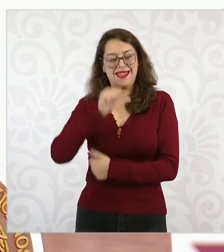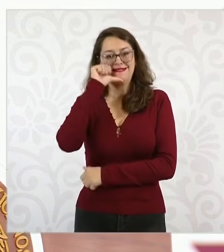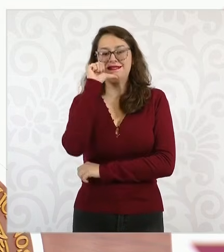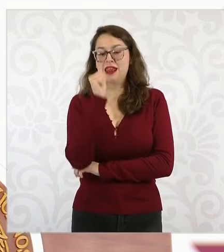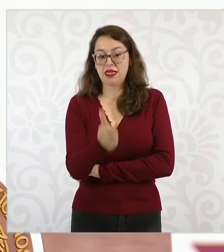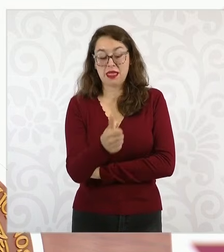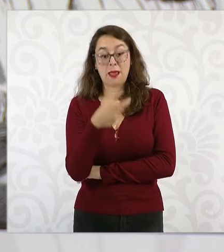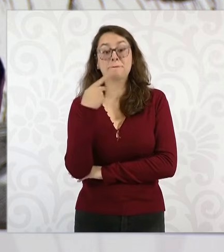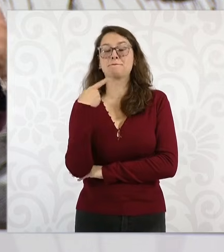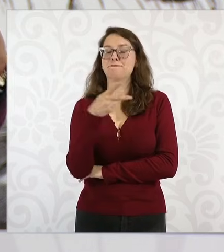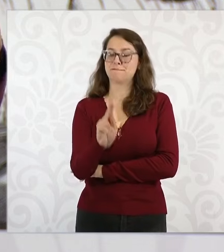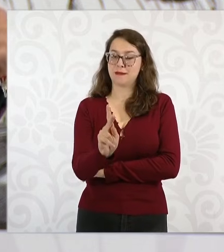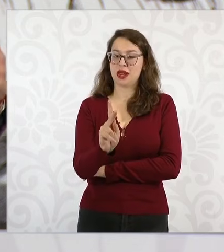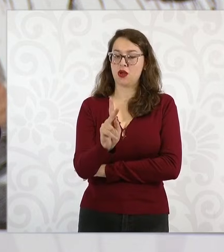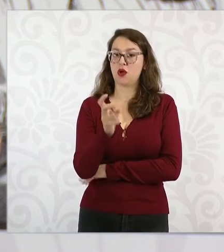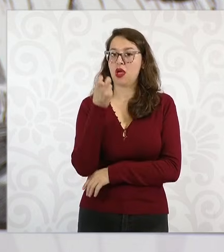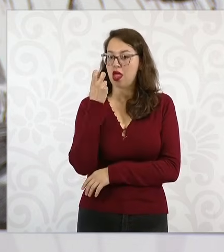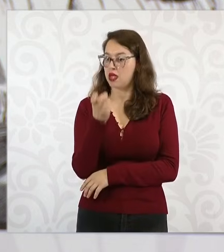este reportaje y de